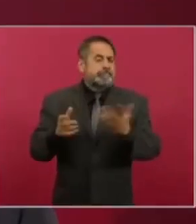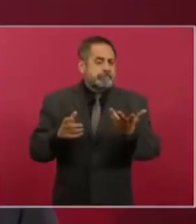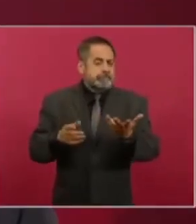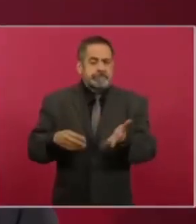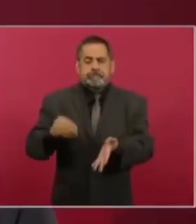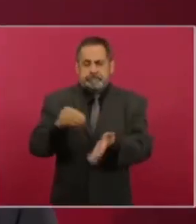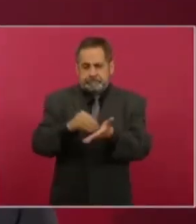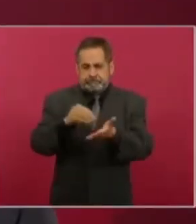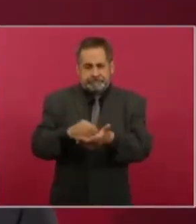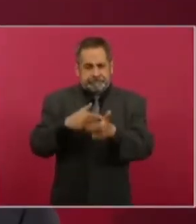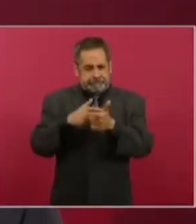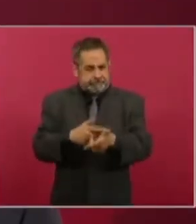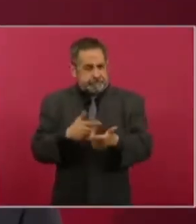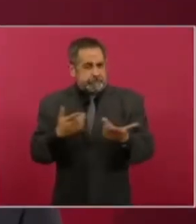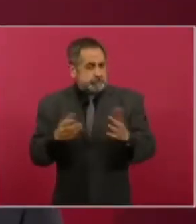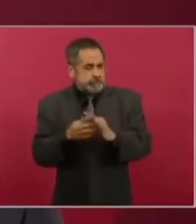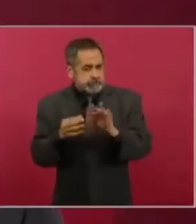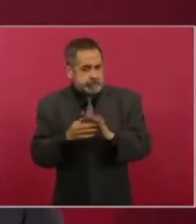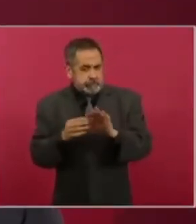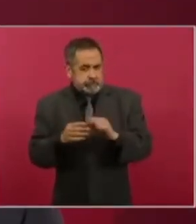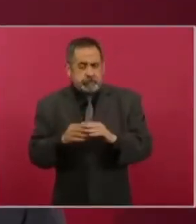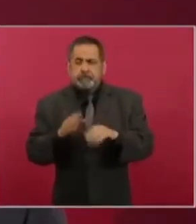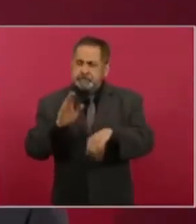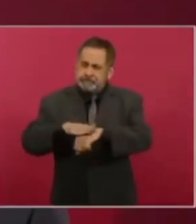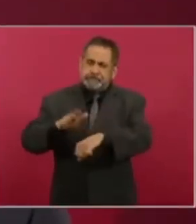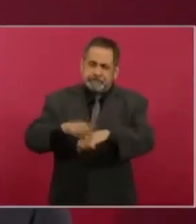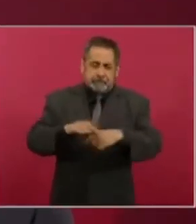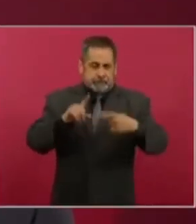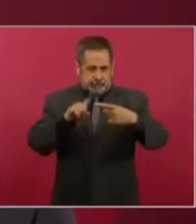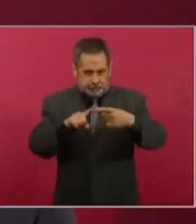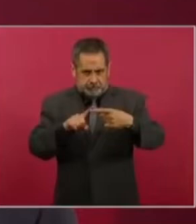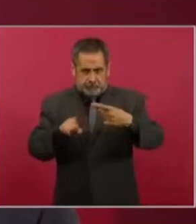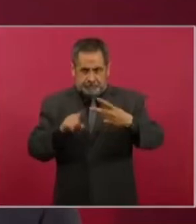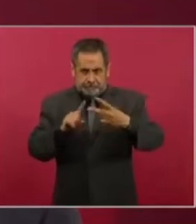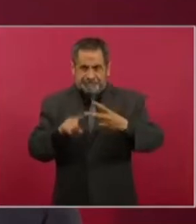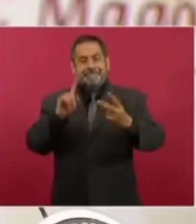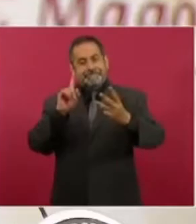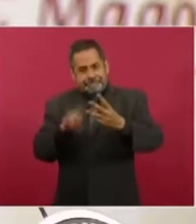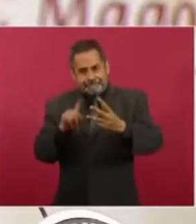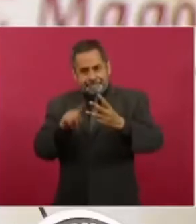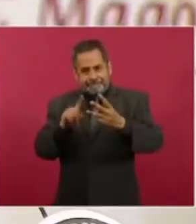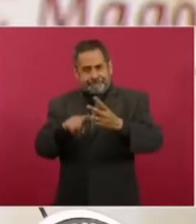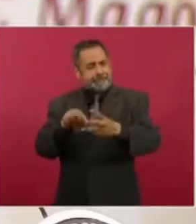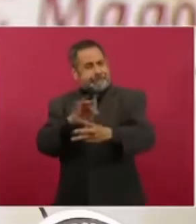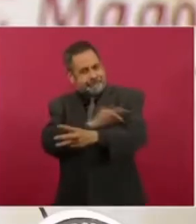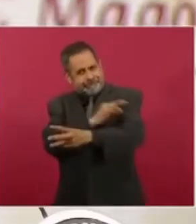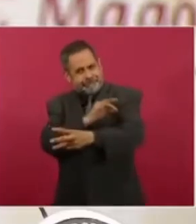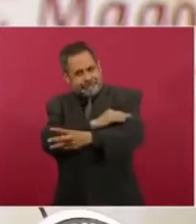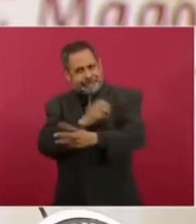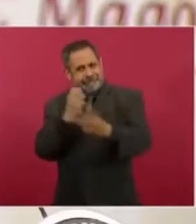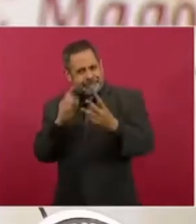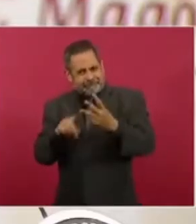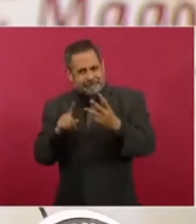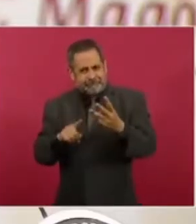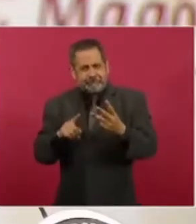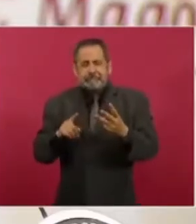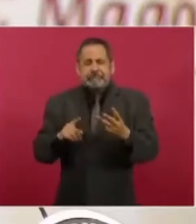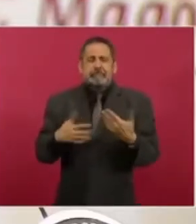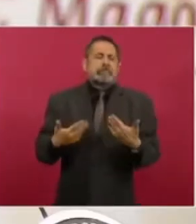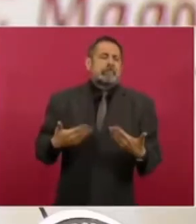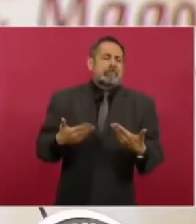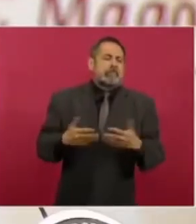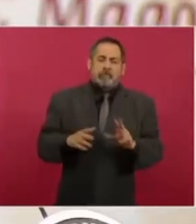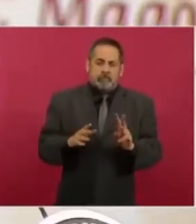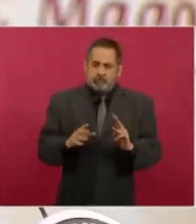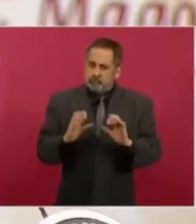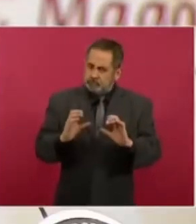seguir insistiendo en que se apliquen los refuerzos, que las personas no se confíen. Cuando vino Omicron y se presentó como